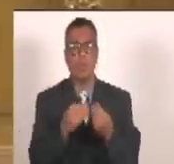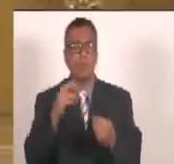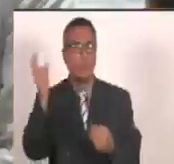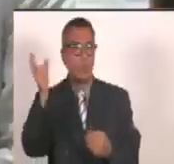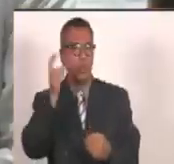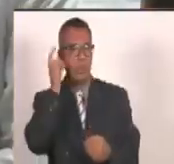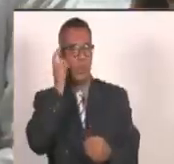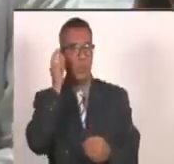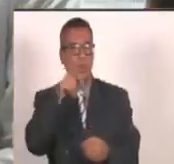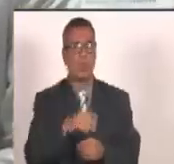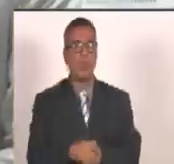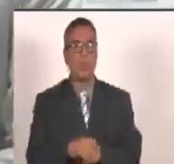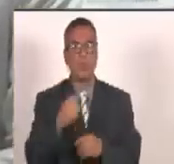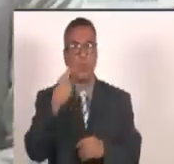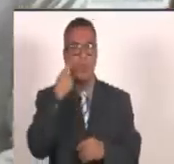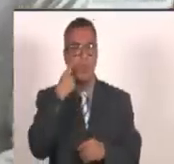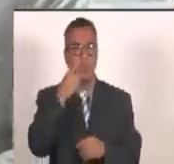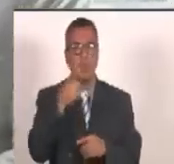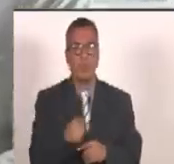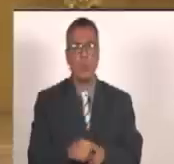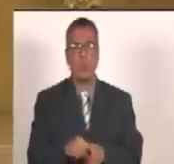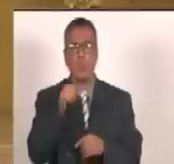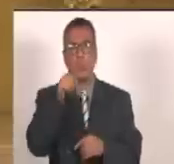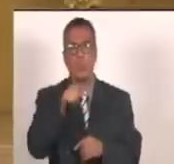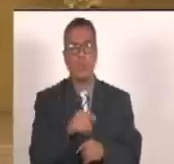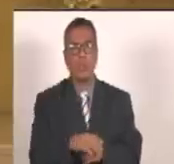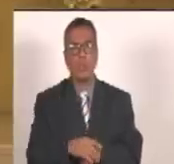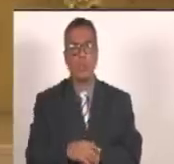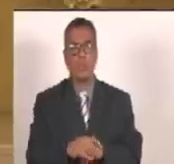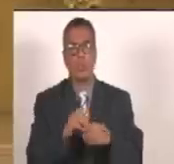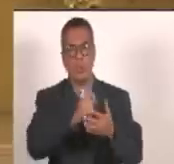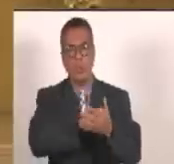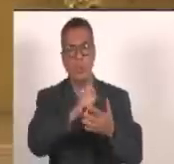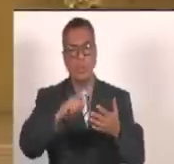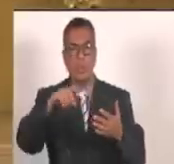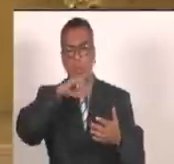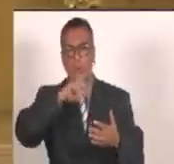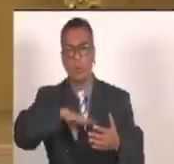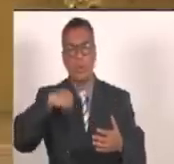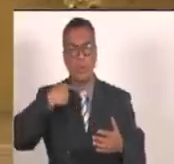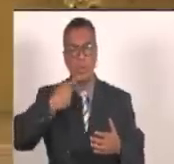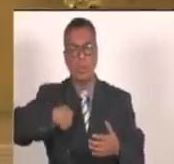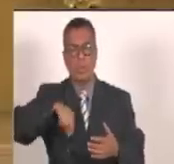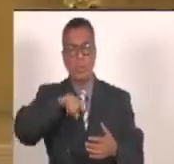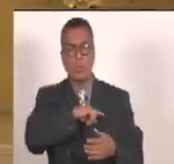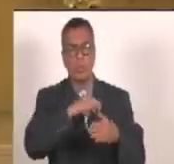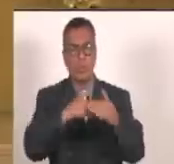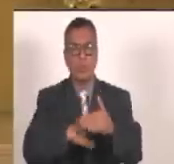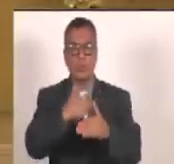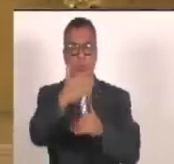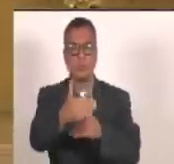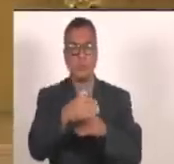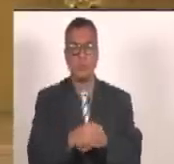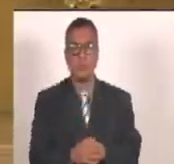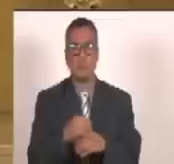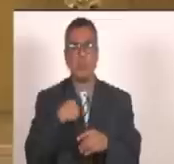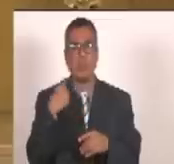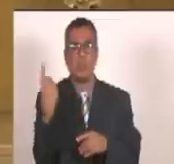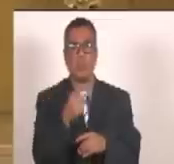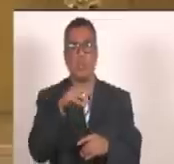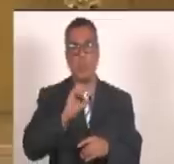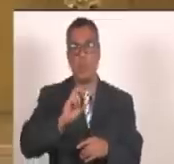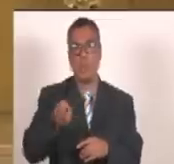escuchar y ser observador, expectante de la escritura de la historia que hoy nosotros llevamos adelante. Luego